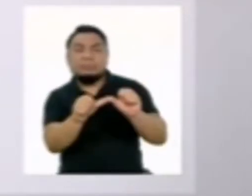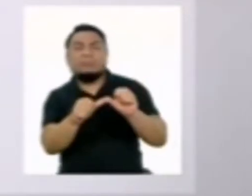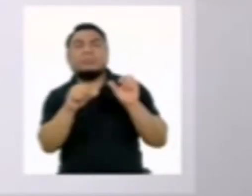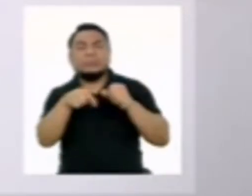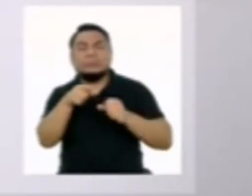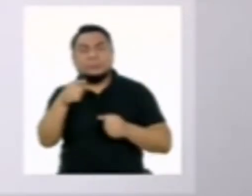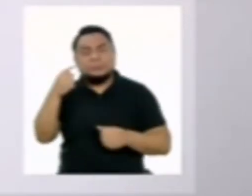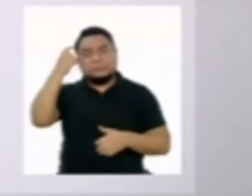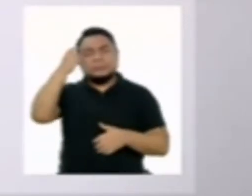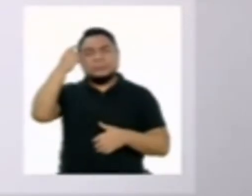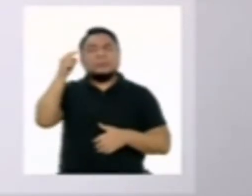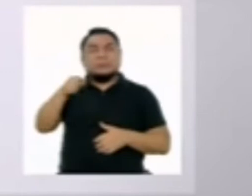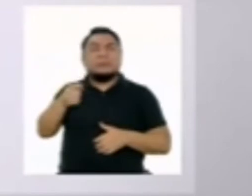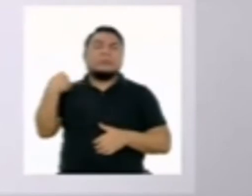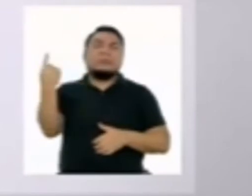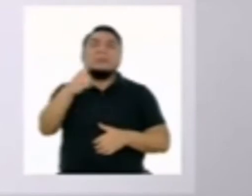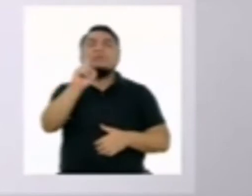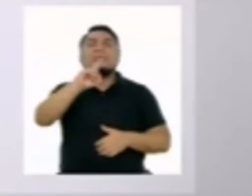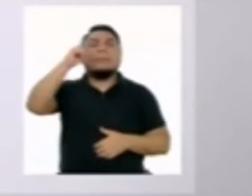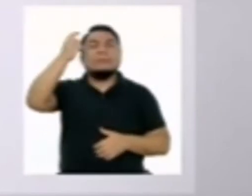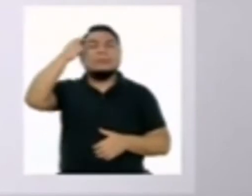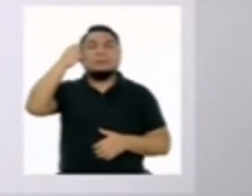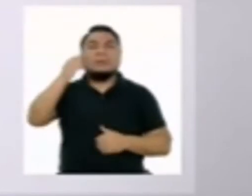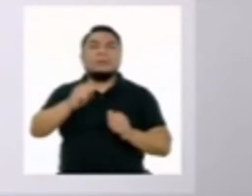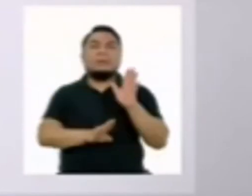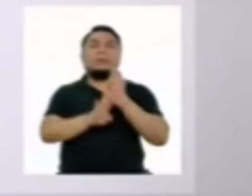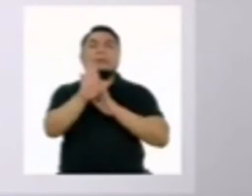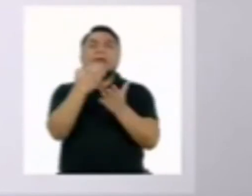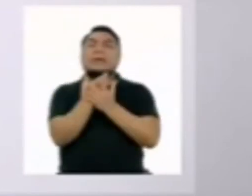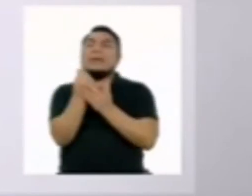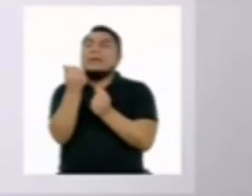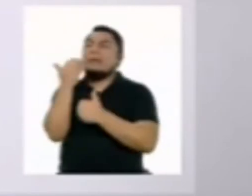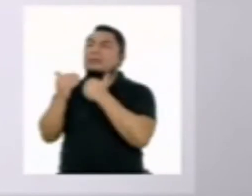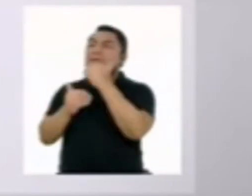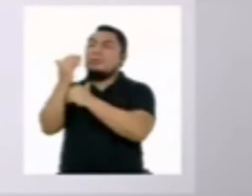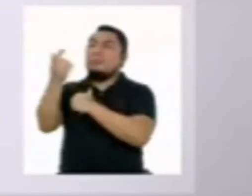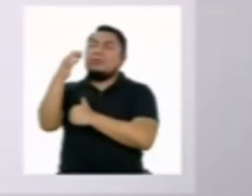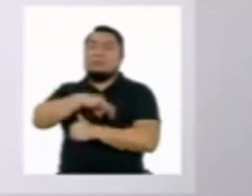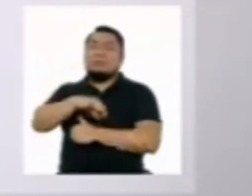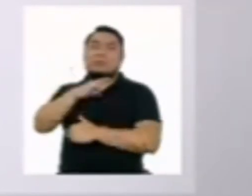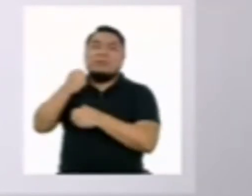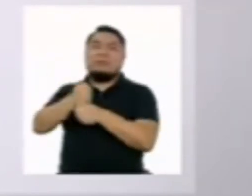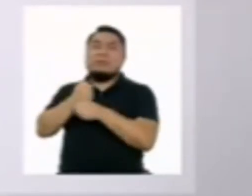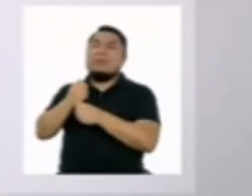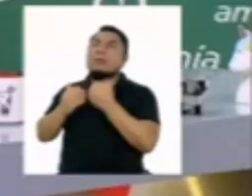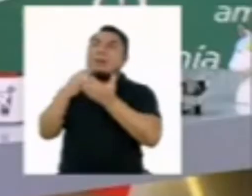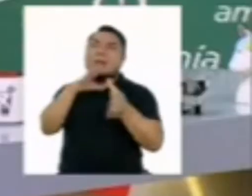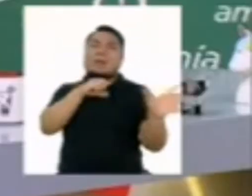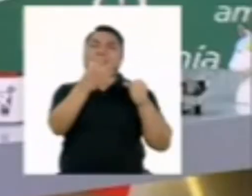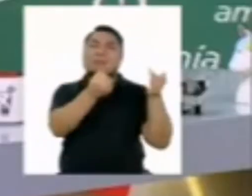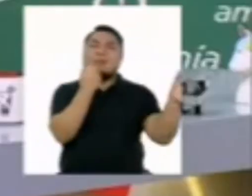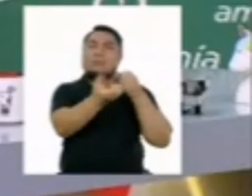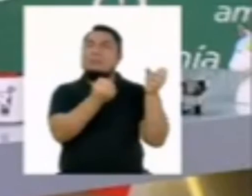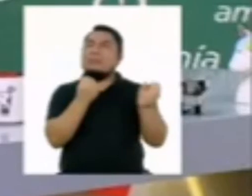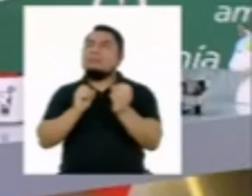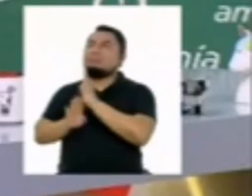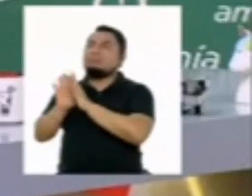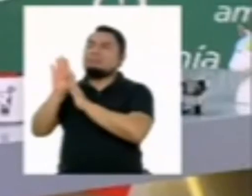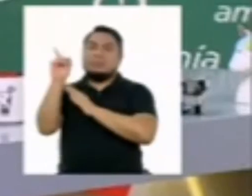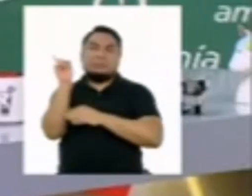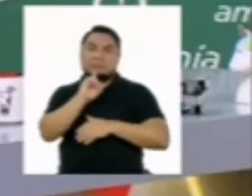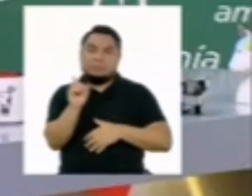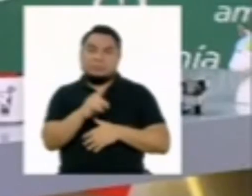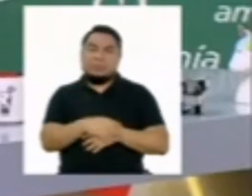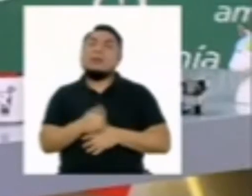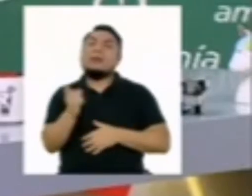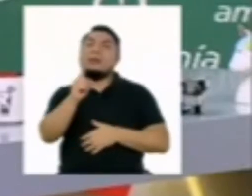da una perspectiva para que no pensemos en el crecimiento económico como una actividad desmesurada. O sea, que no lo